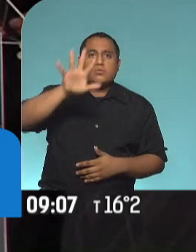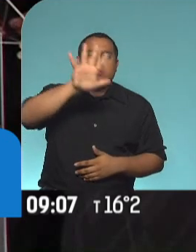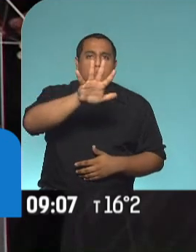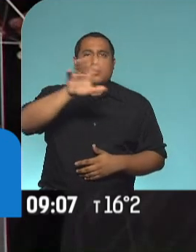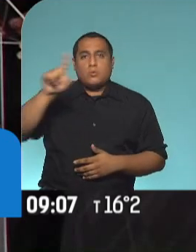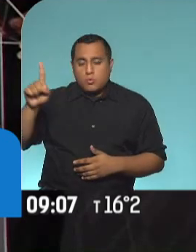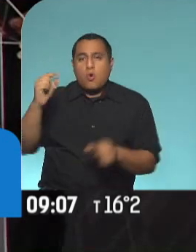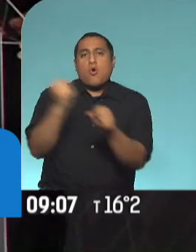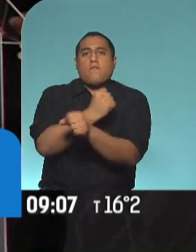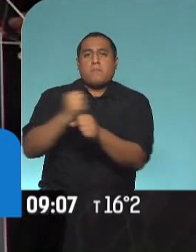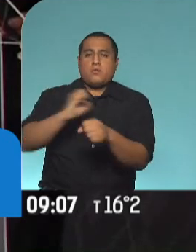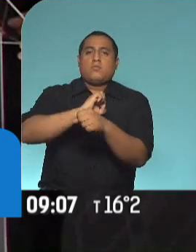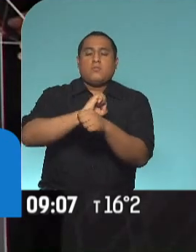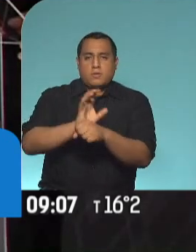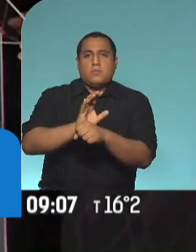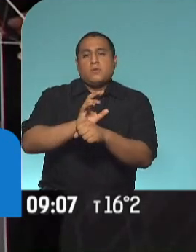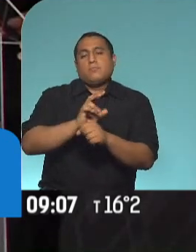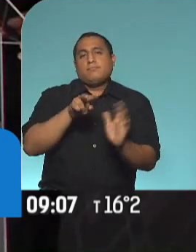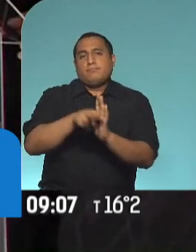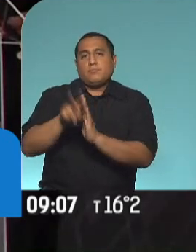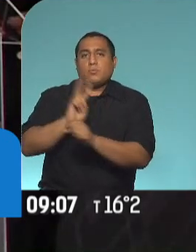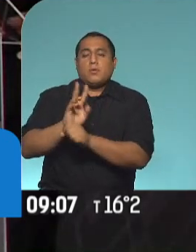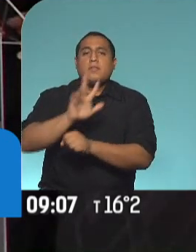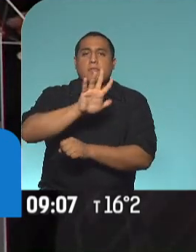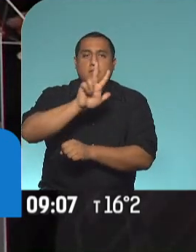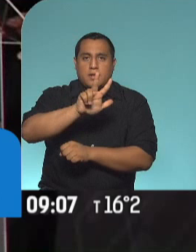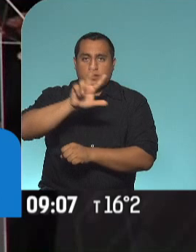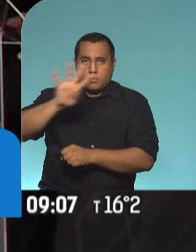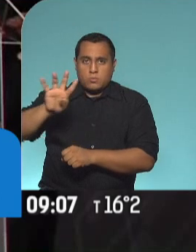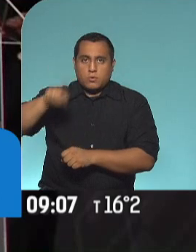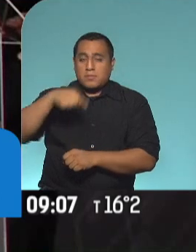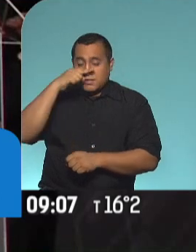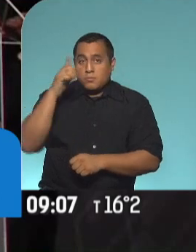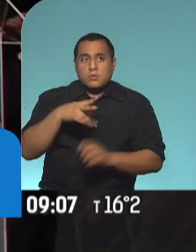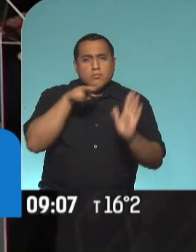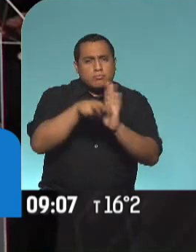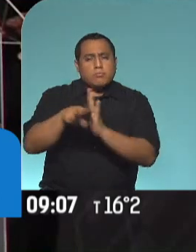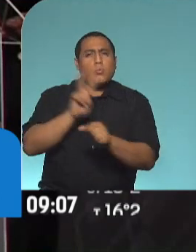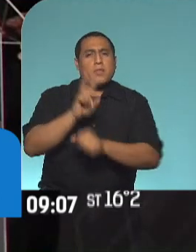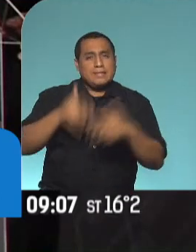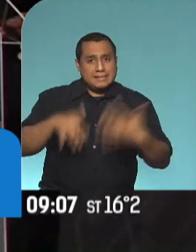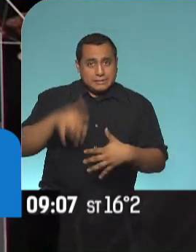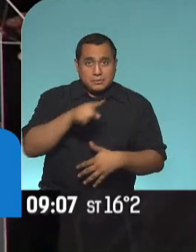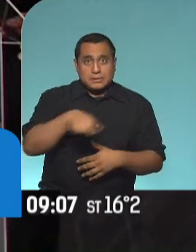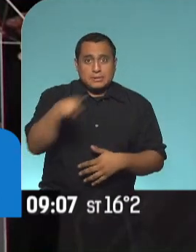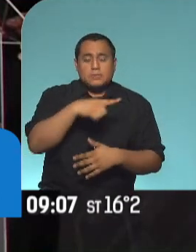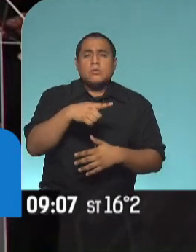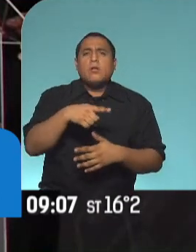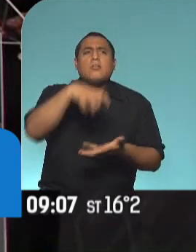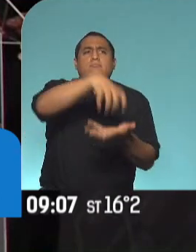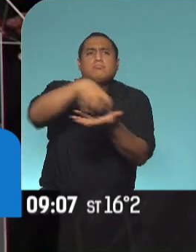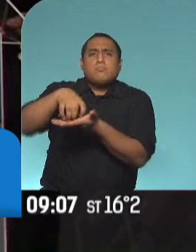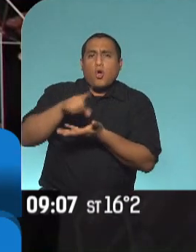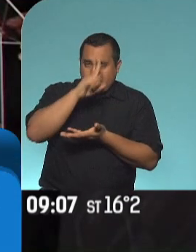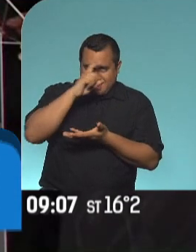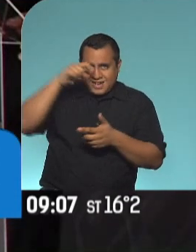4.451 casos confirmados. El 34,7% de las personas que se encuentran internadas en terapia intensiva están en establecimientos de la